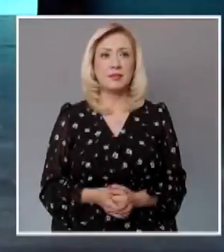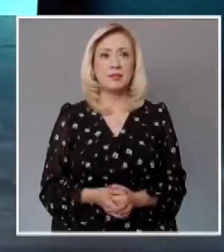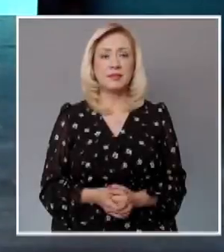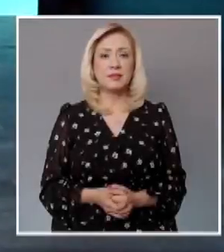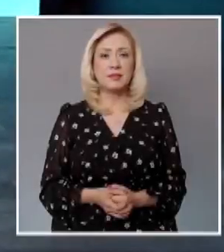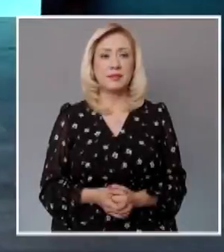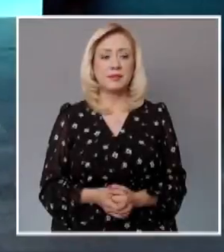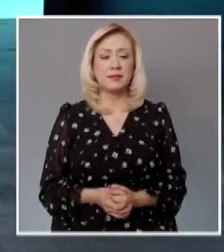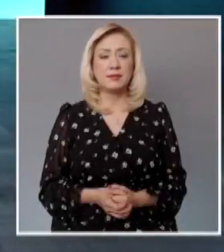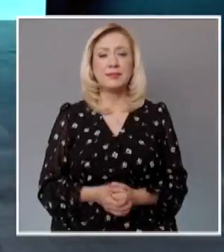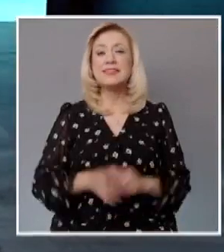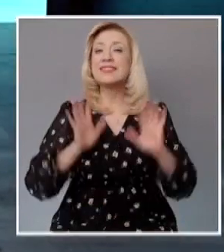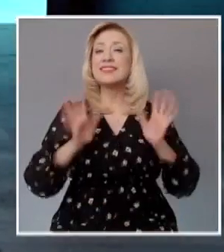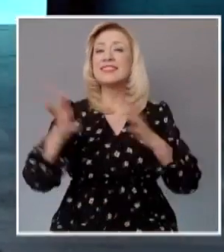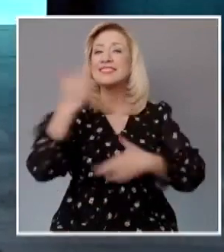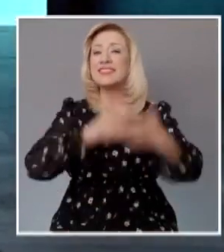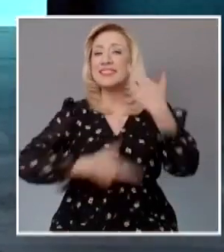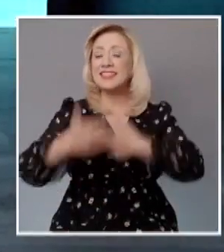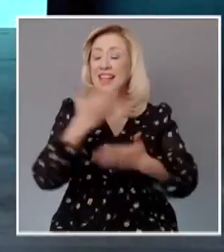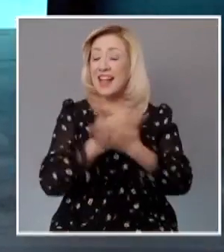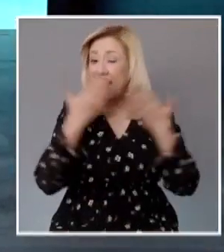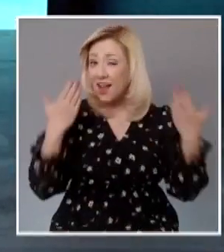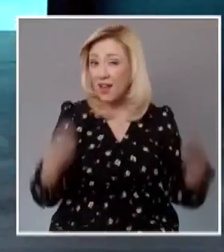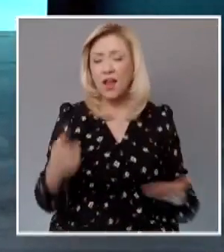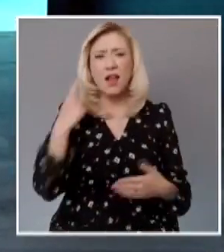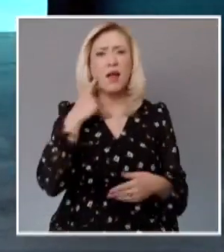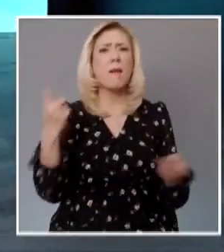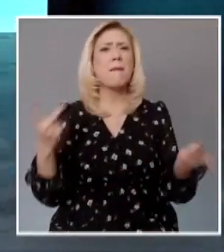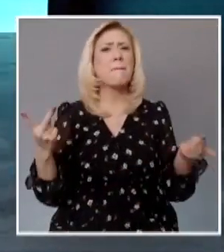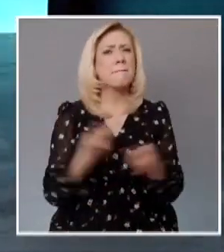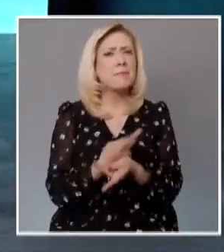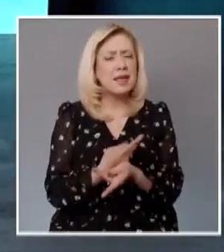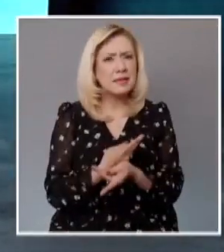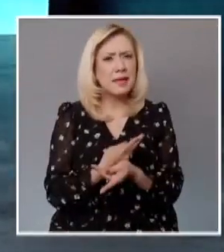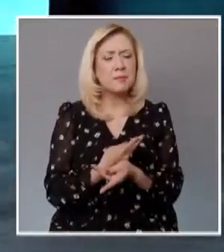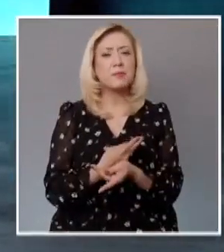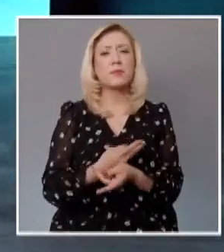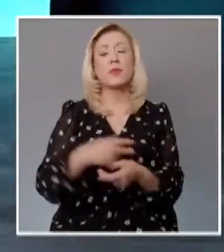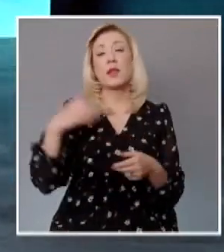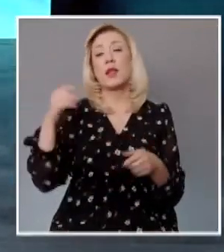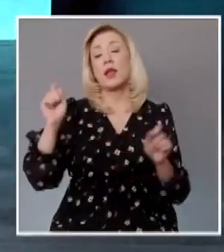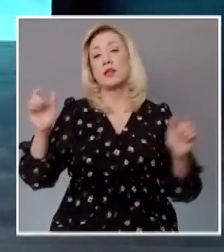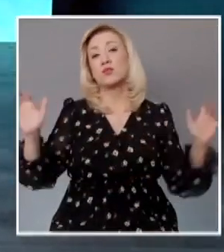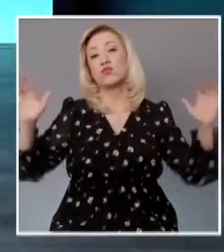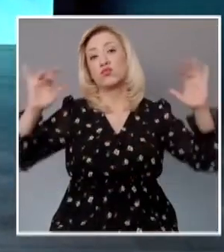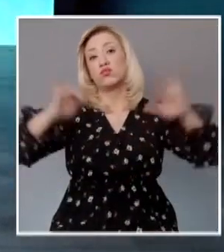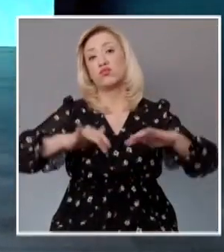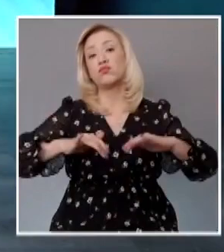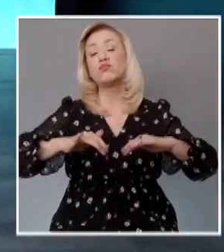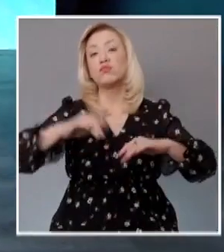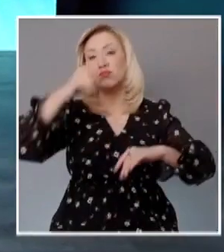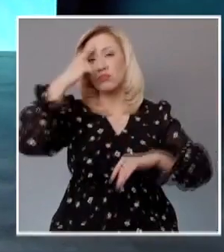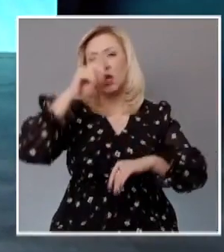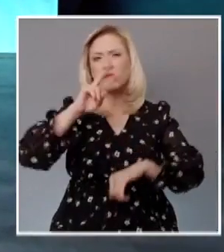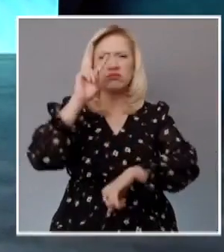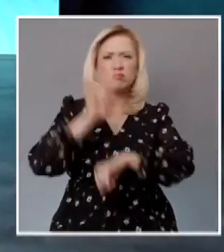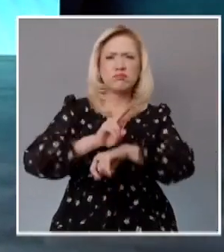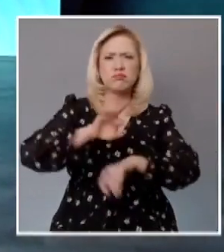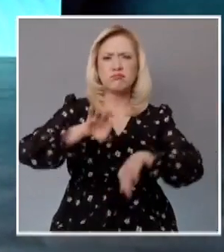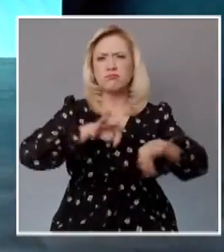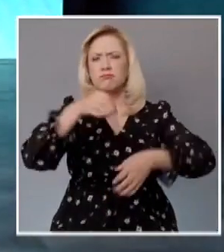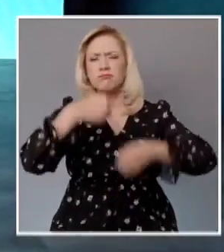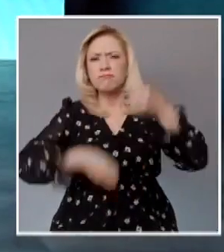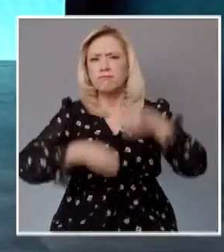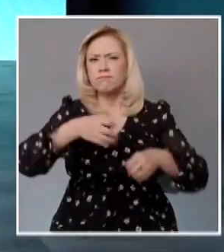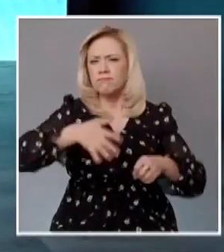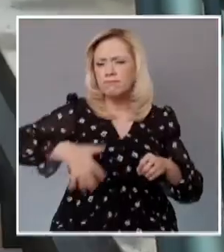Ya estamos de regreso, vámonos con más información. En sesión ordinaria, el Pleno del Consejo de la Judicatura Federal acordó prorrogar